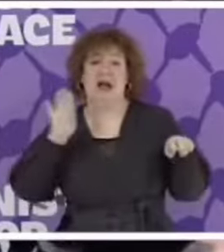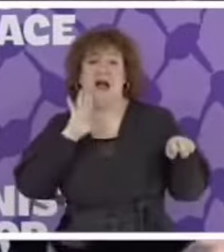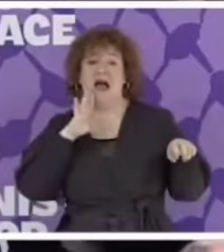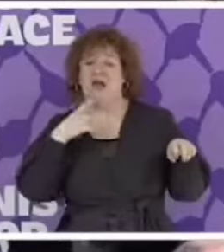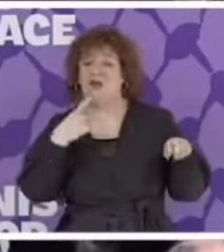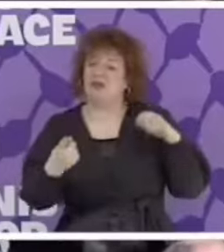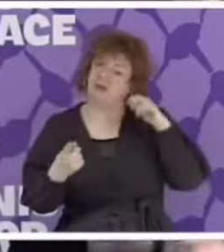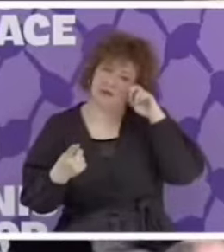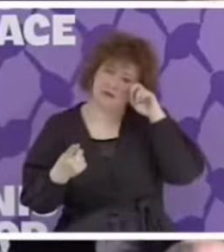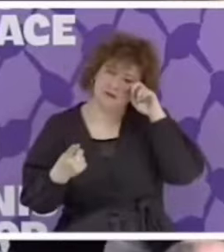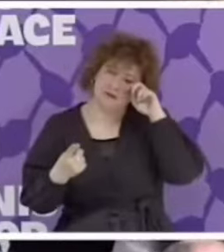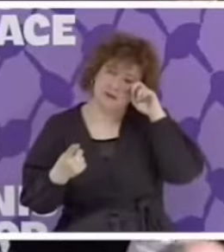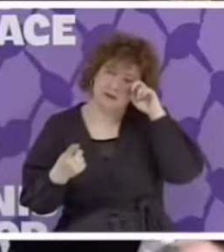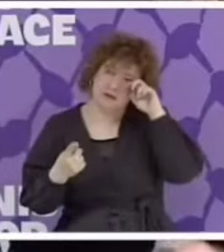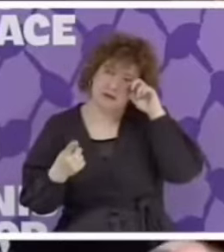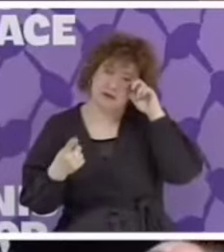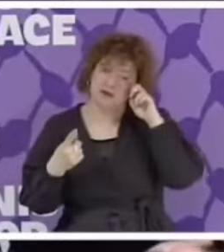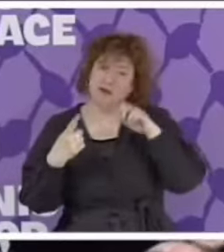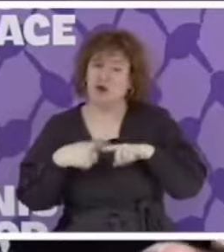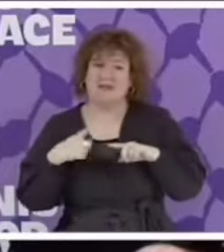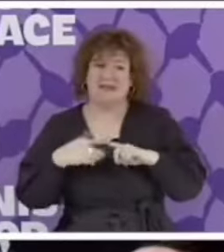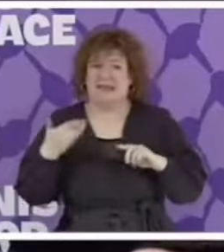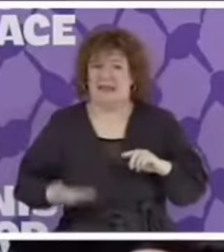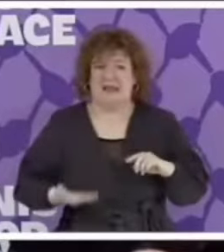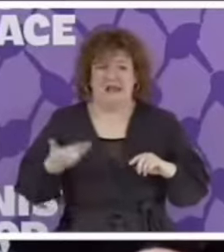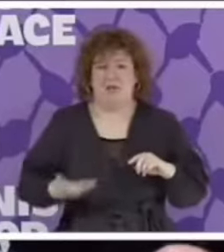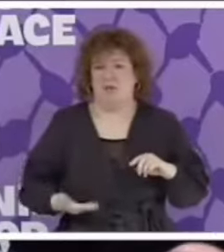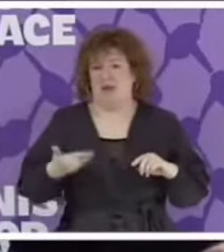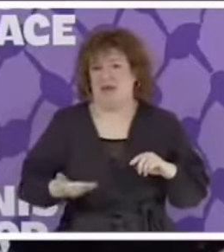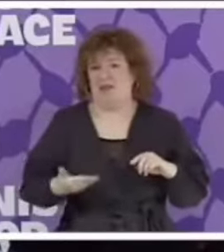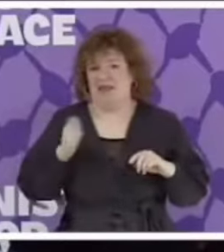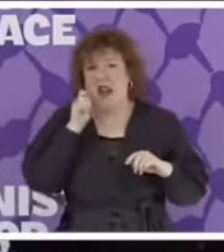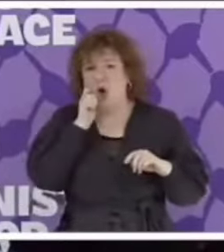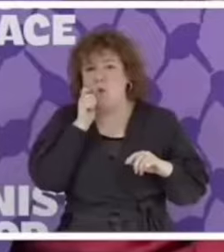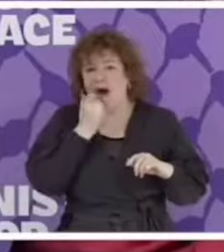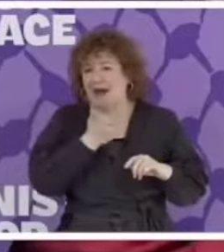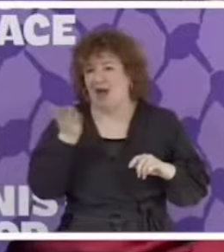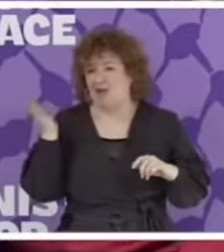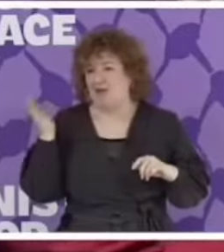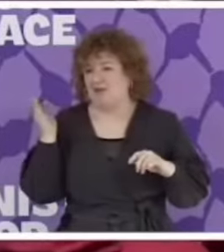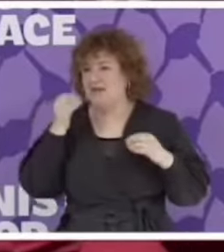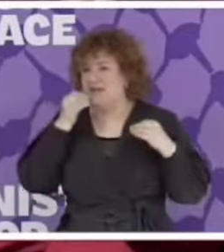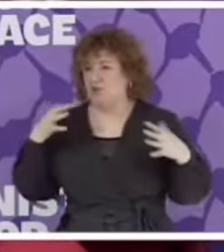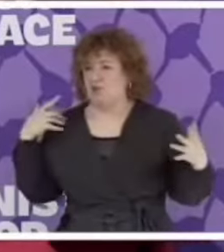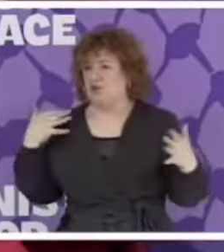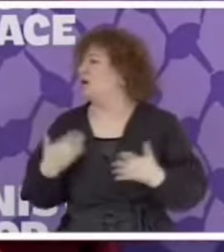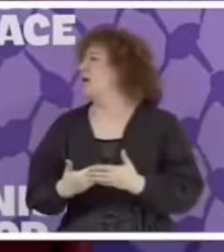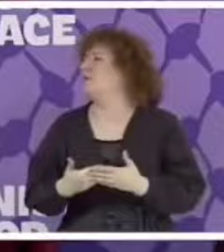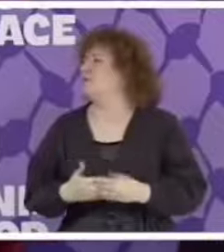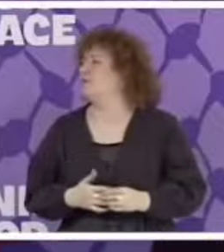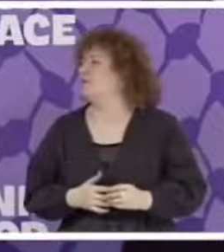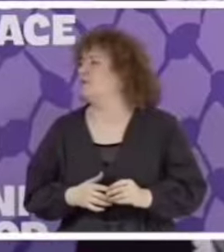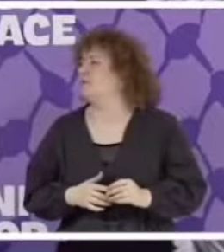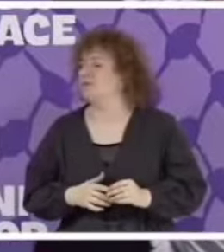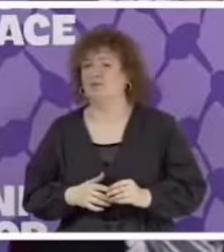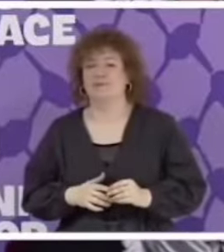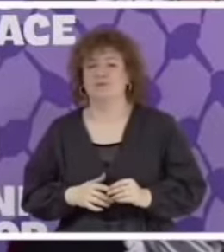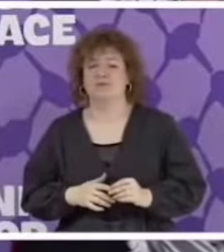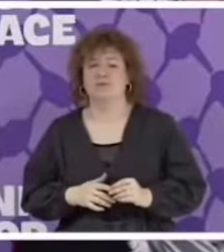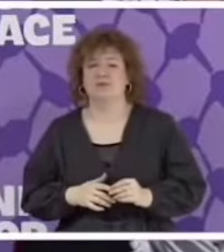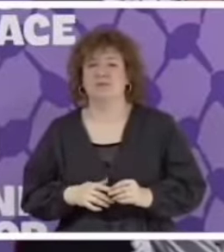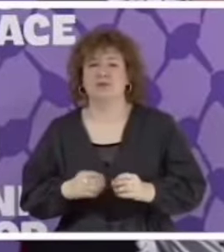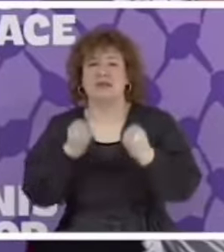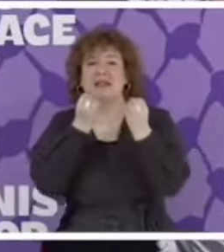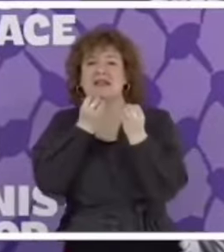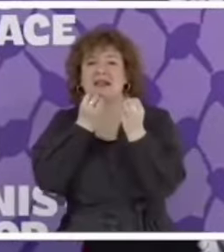las cosas más importantes que ha pensado la humanidad a lo largo de su historia. El preámbulo de